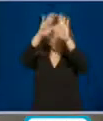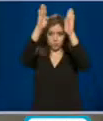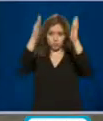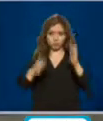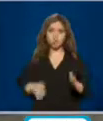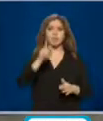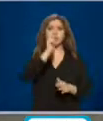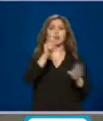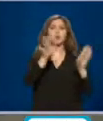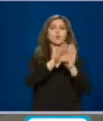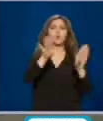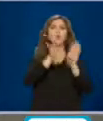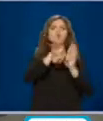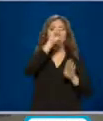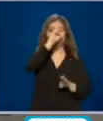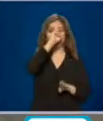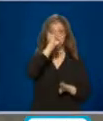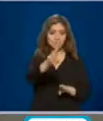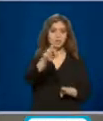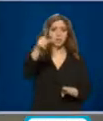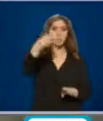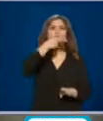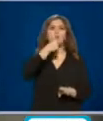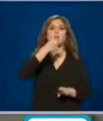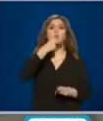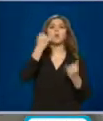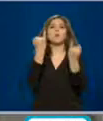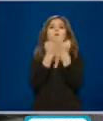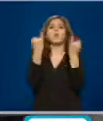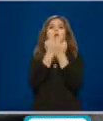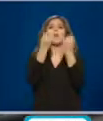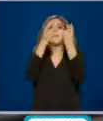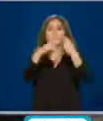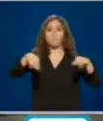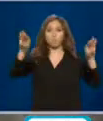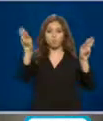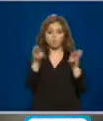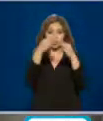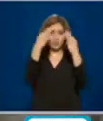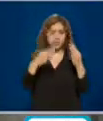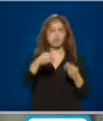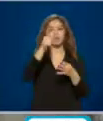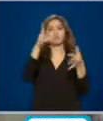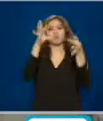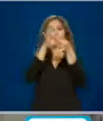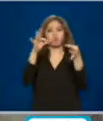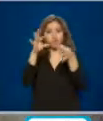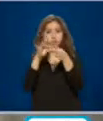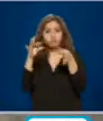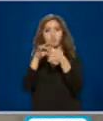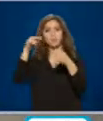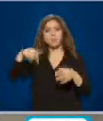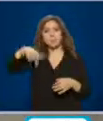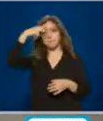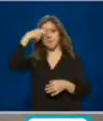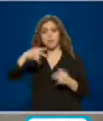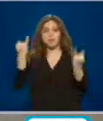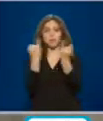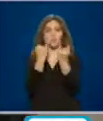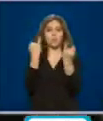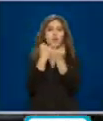rinde homenaje al mariachi, el músico que en la noche da la música mexicana y la